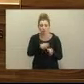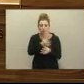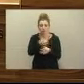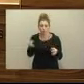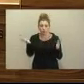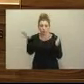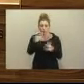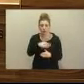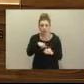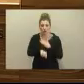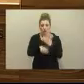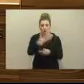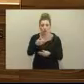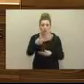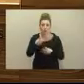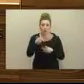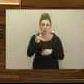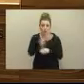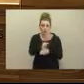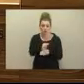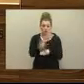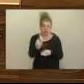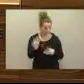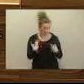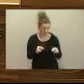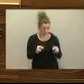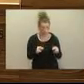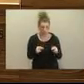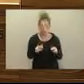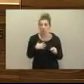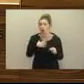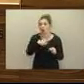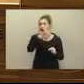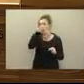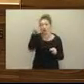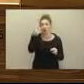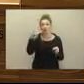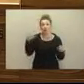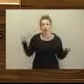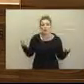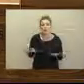tramitación de una ayuda. Señoría, vaya concluyendo. Que no olvidemos. Es de emergencia ciudadana.